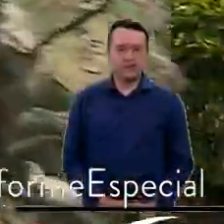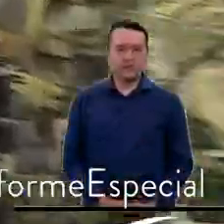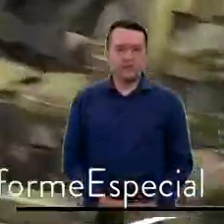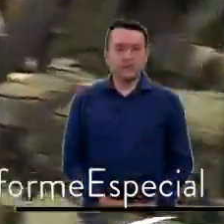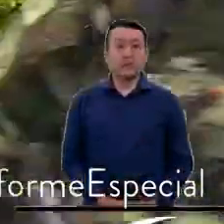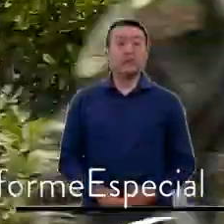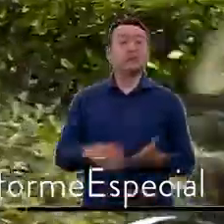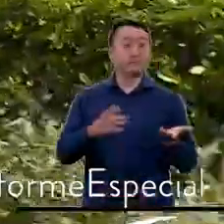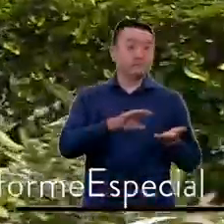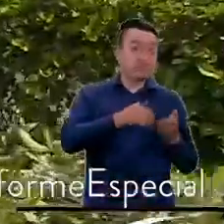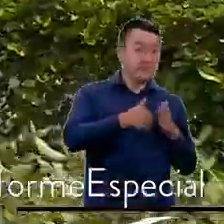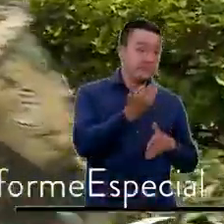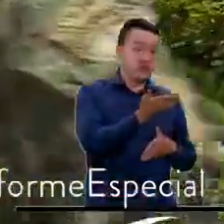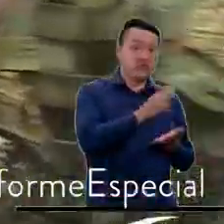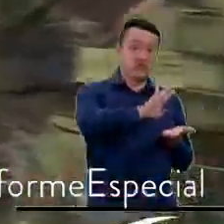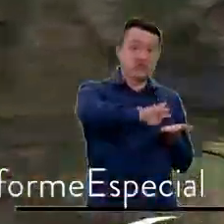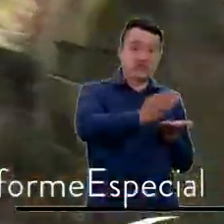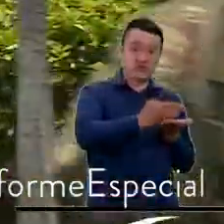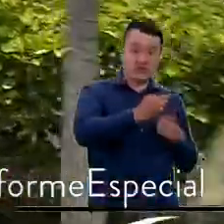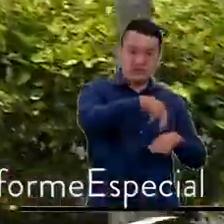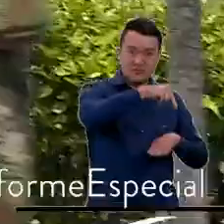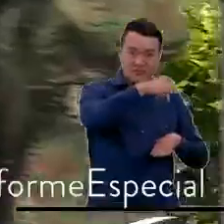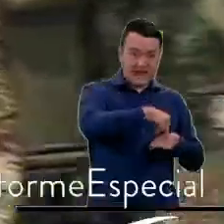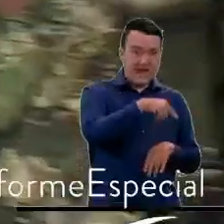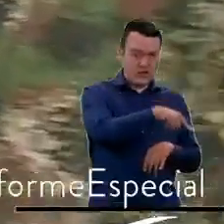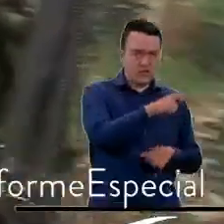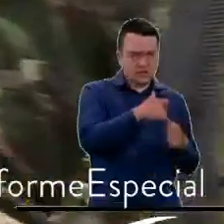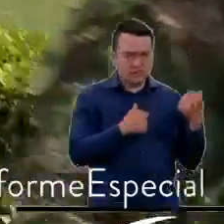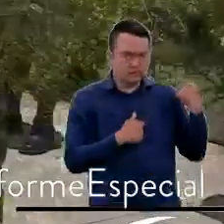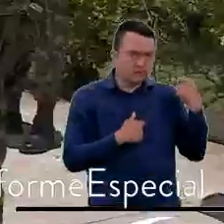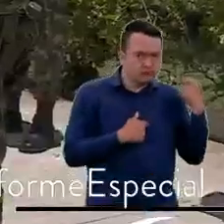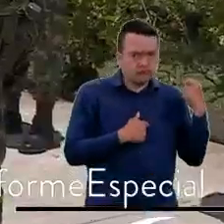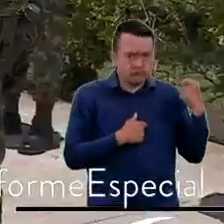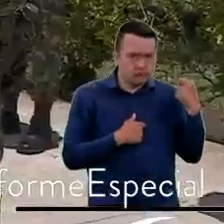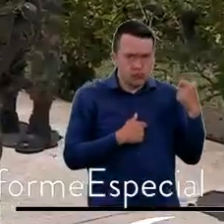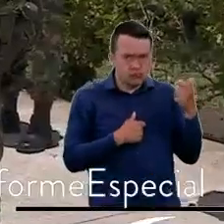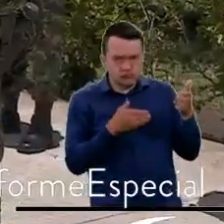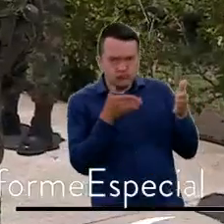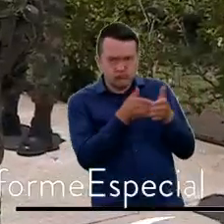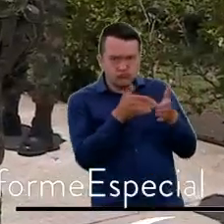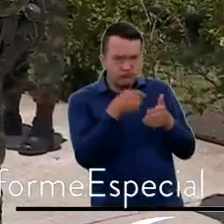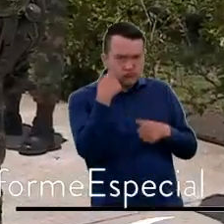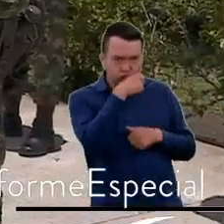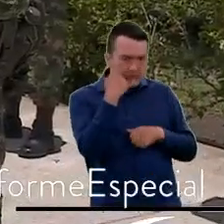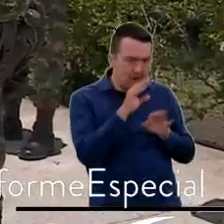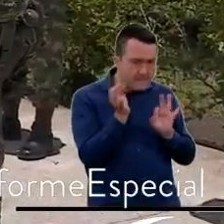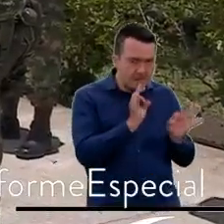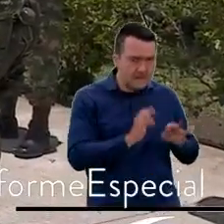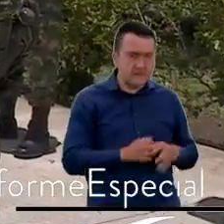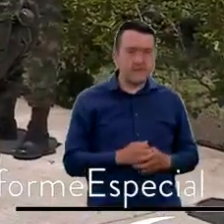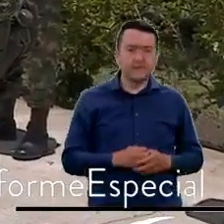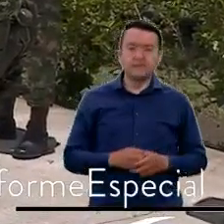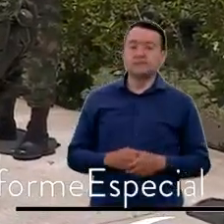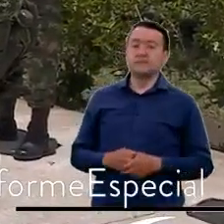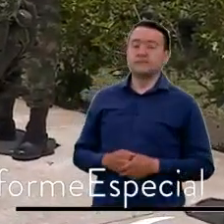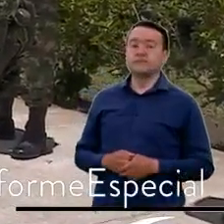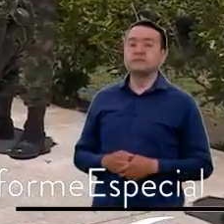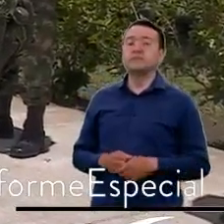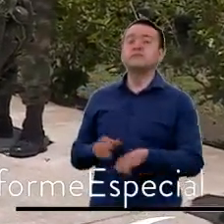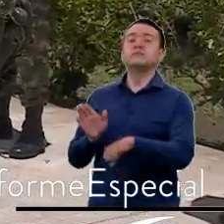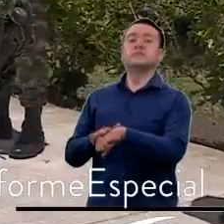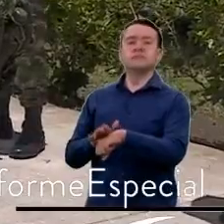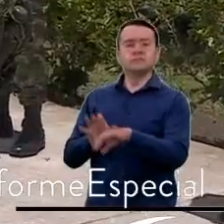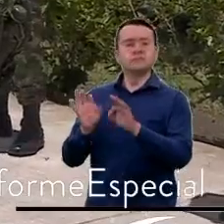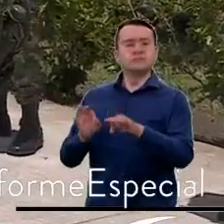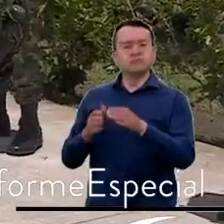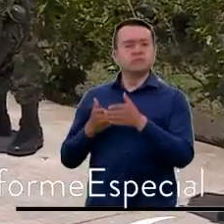Tumaco, Nariño, hombres del Comando contra el Narcotráfico del Ejército se alistan para iniciar su misión. Todo lo que hacemos en esta región del país es por